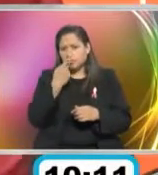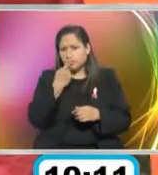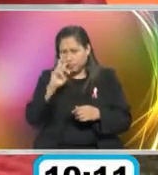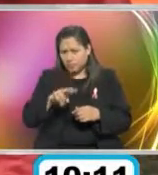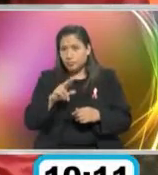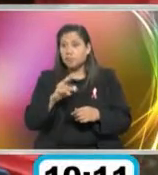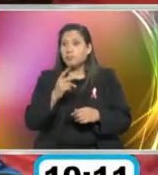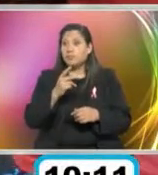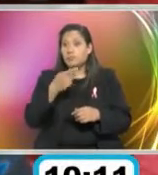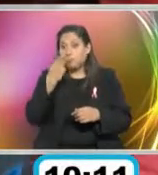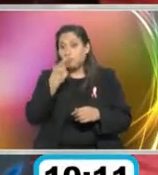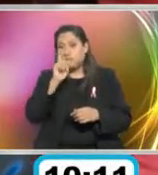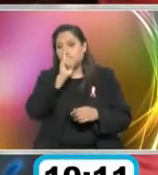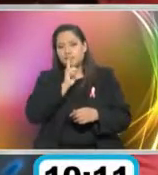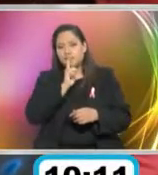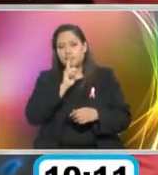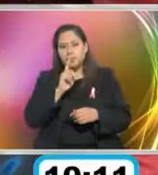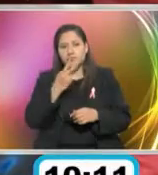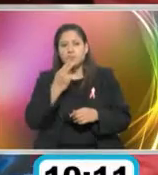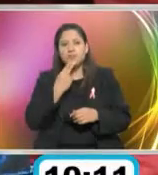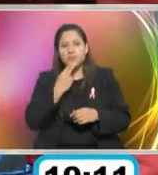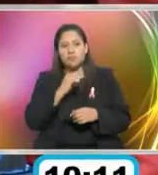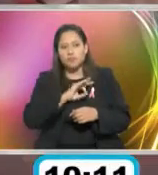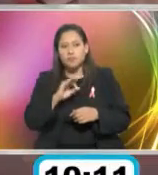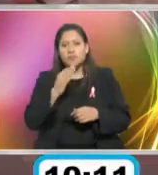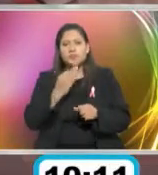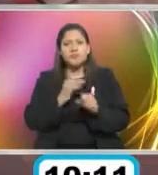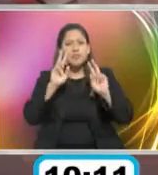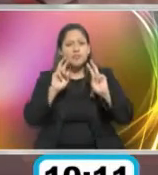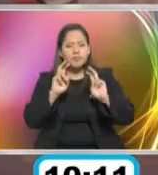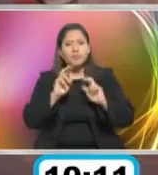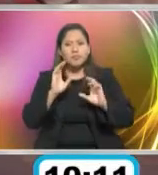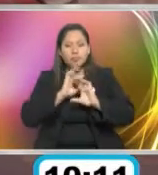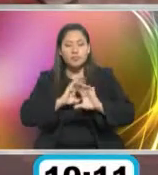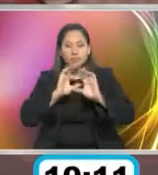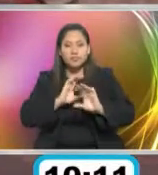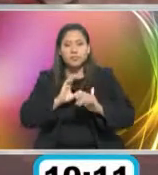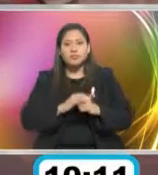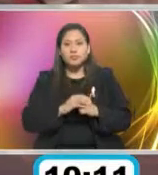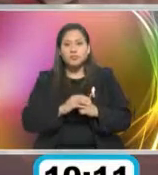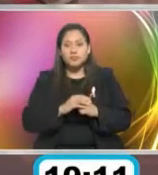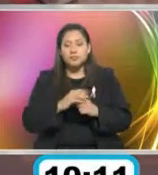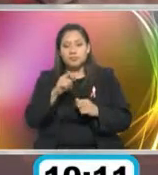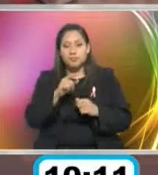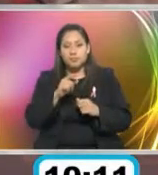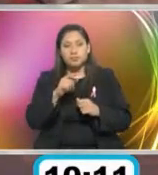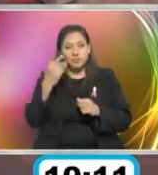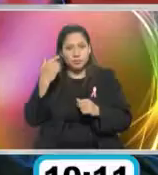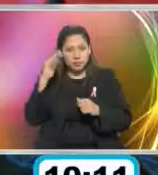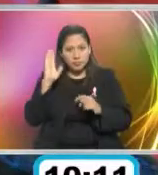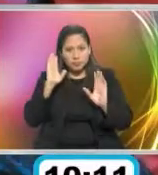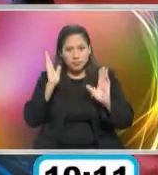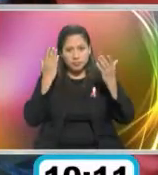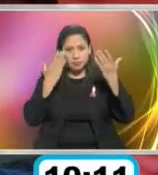hables de más. Claro. Yo creo que te puede funcionar. ¿Qué vamos a escuchar entonces hoy? Vamos a cantar esta ocasión una cancioncita que ya fue un